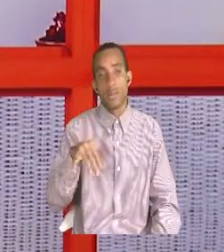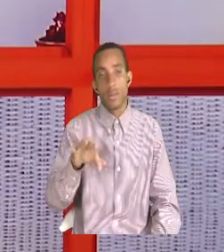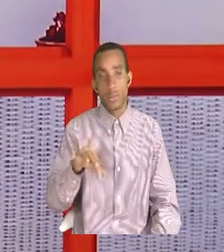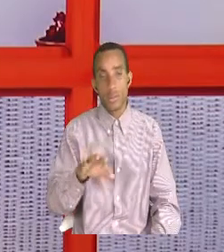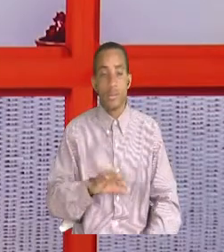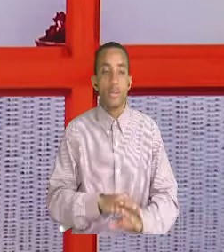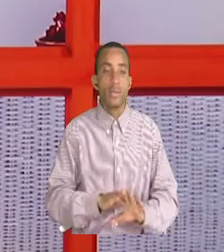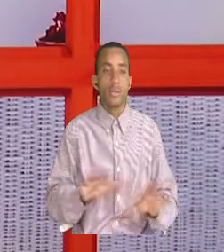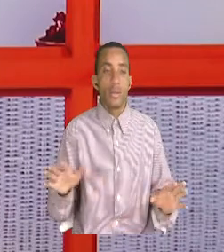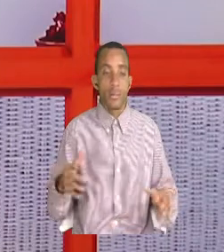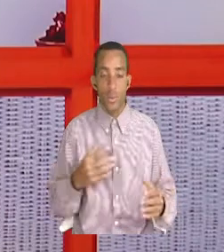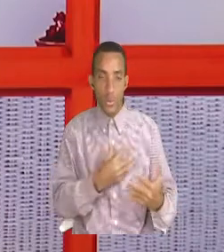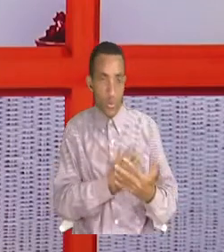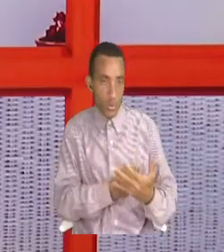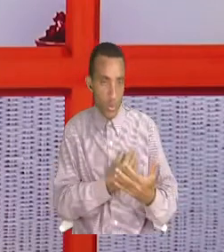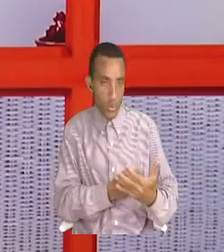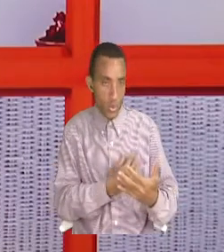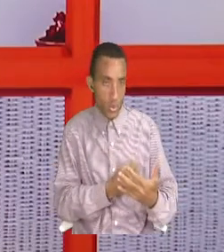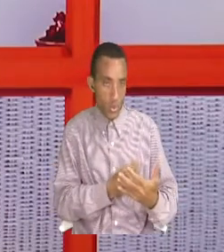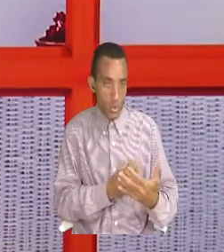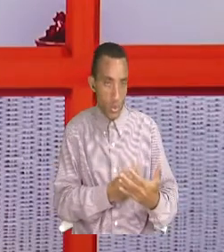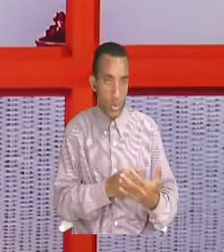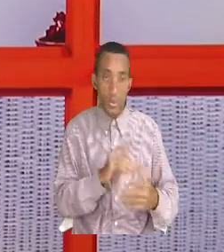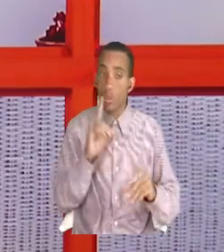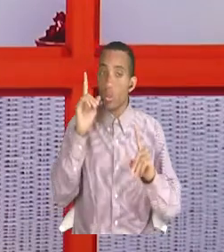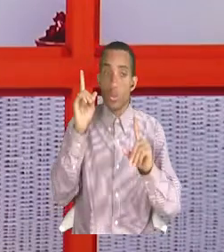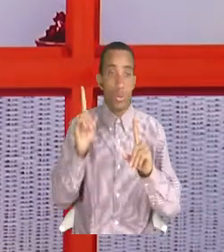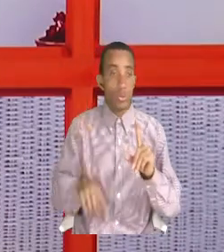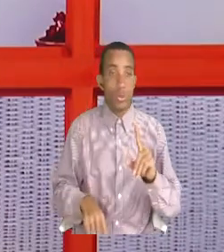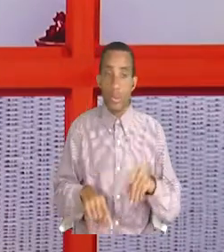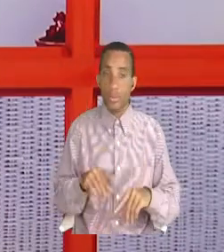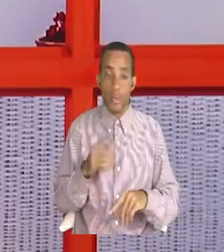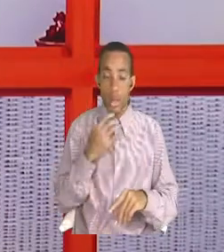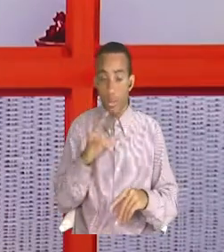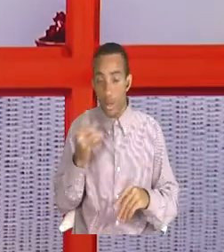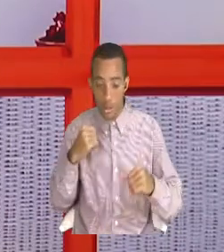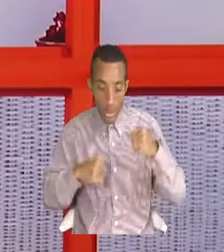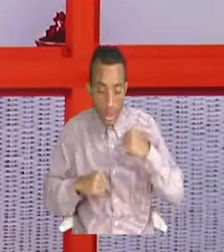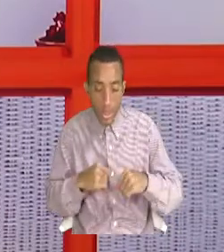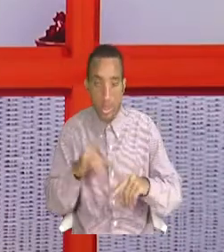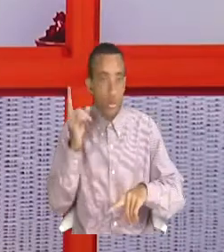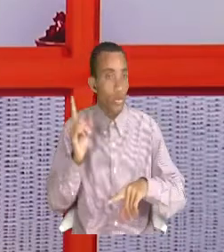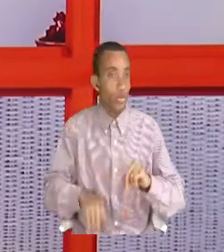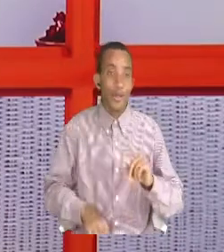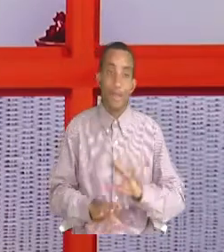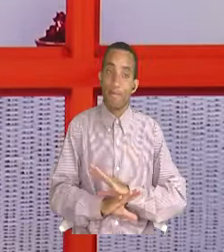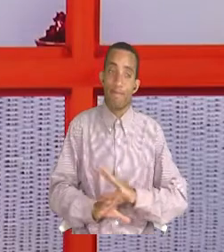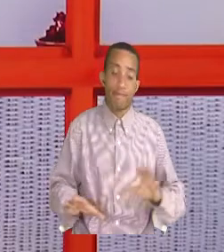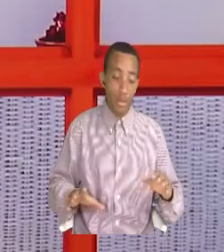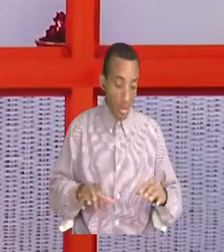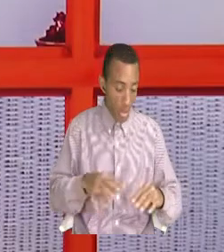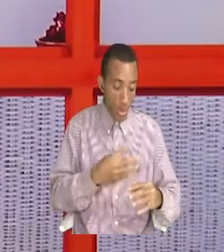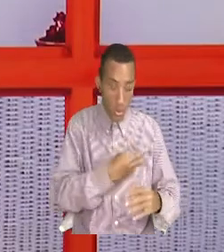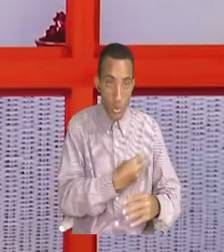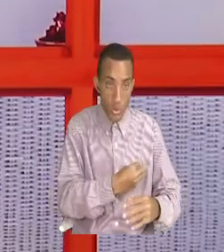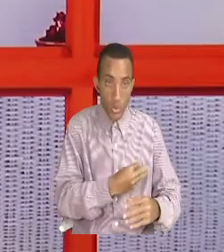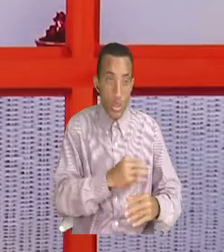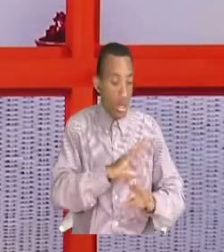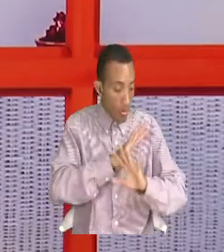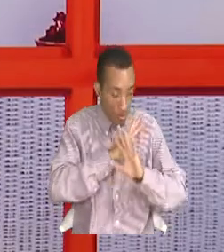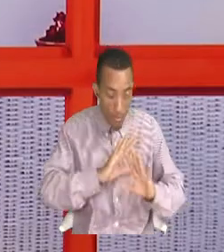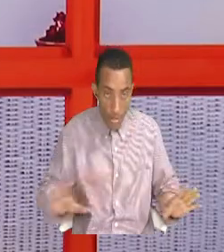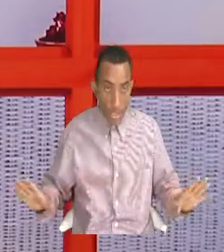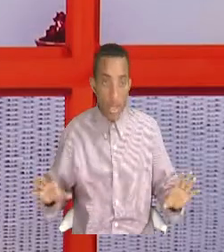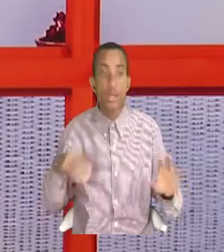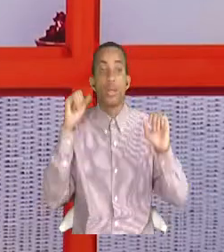lactando a nuestro bebé, no podemos hacernos tratamiento estético. Tenemos que esperar a pasar la lactancia para así empezar con